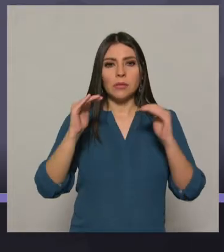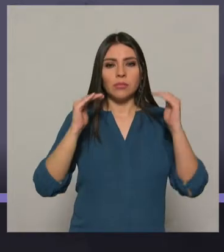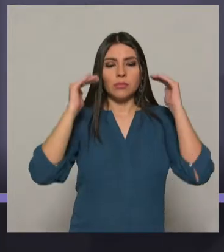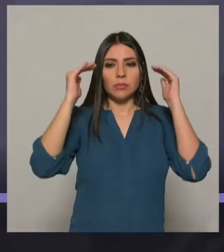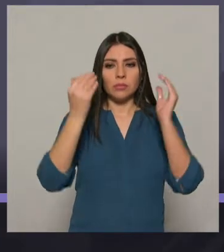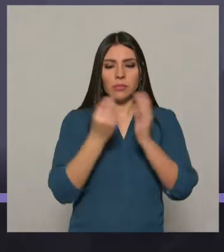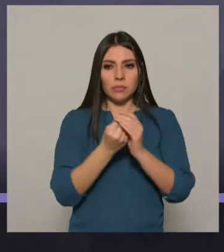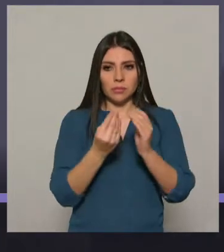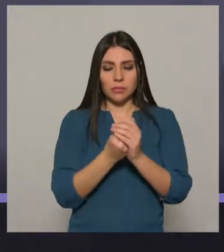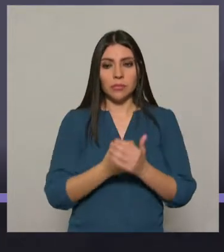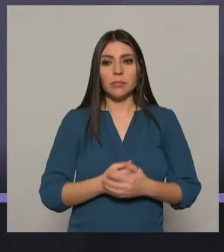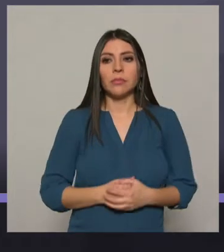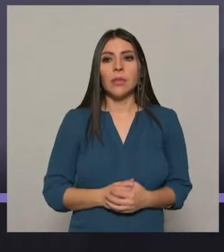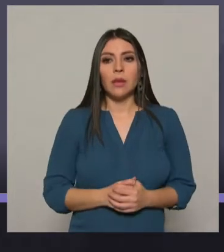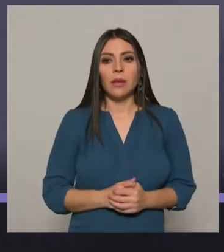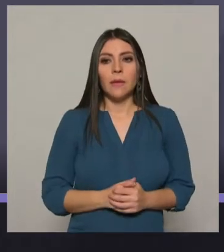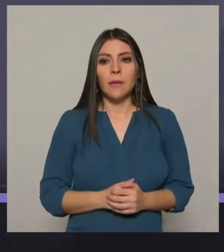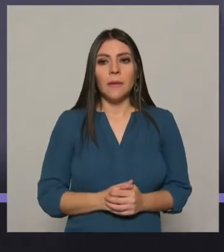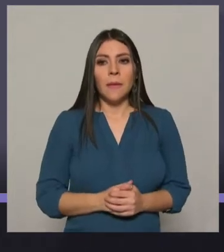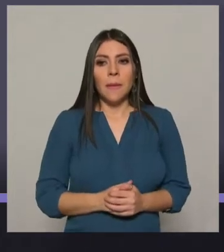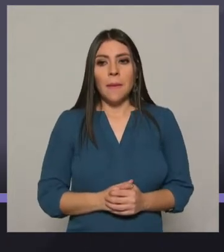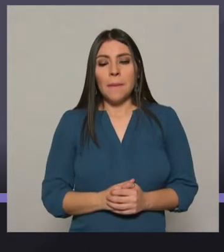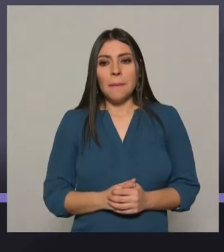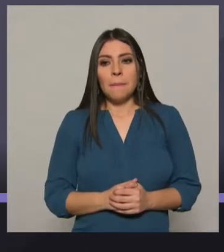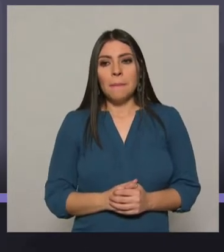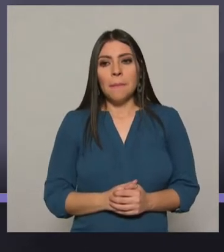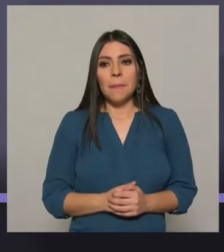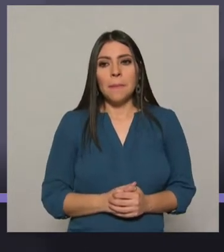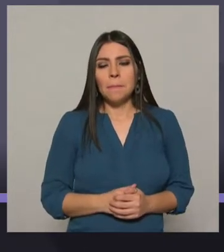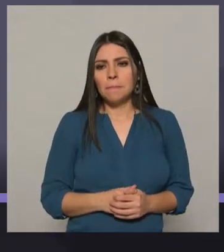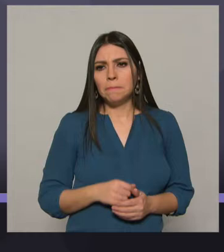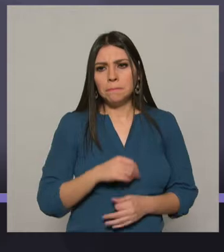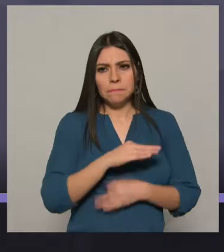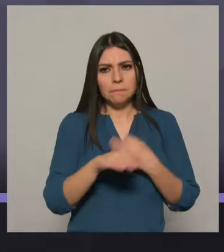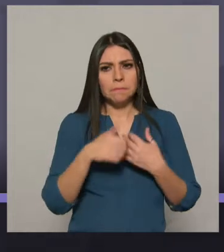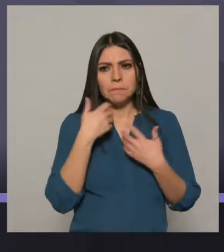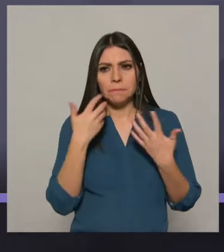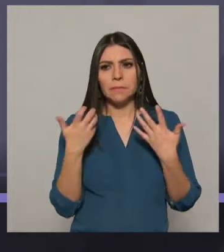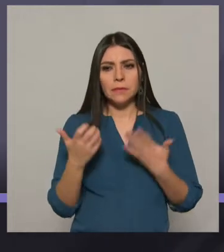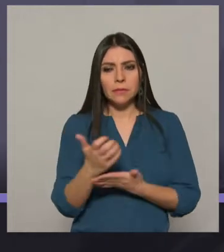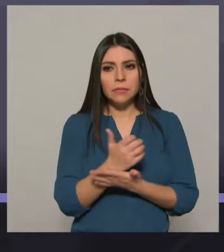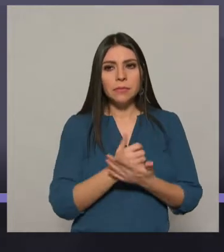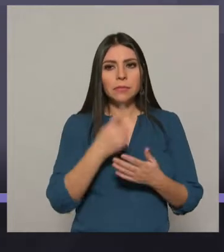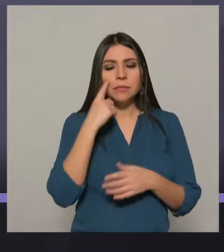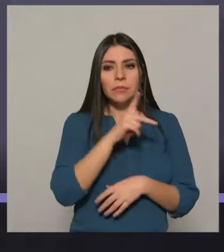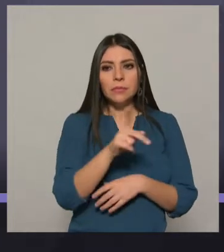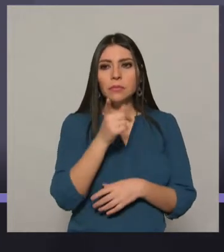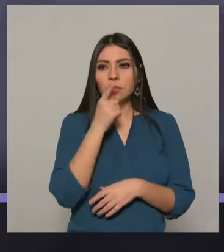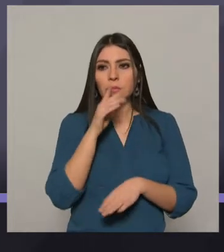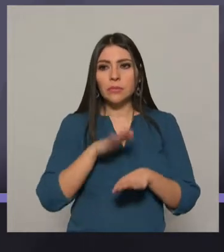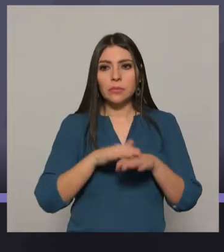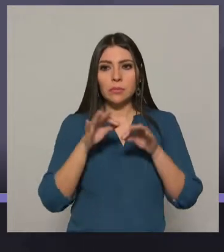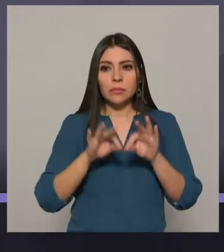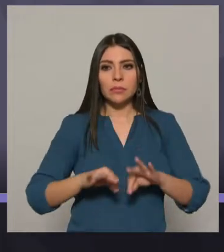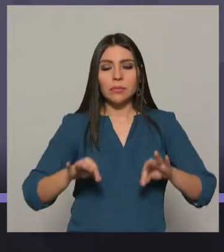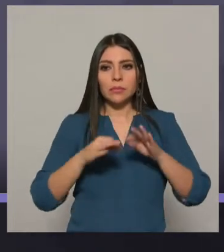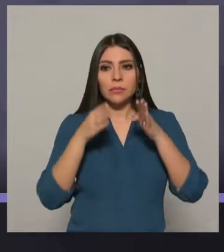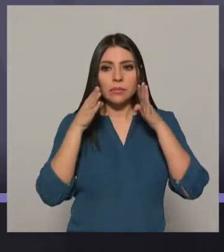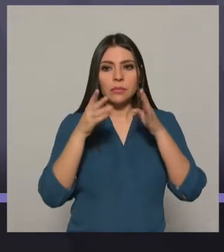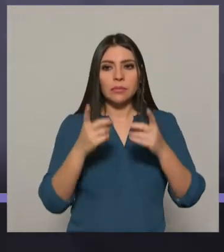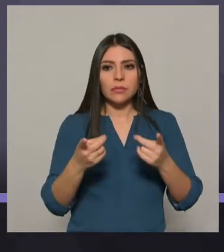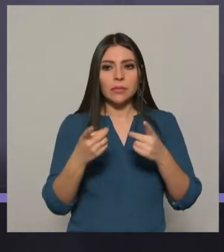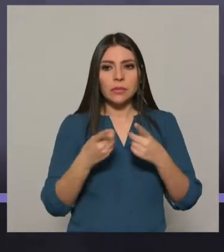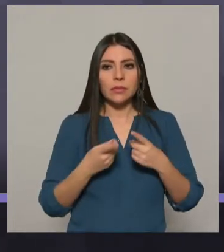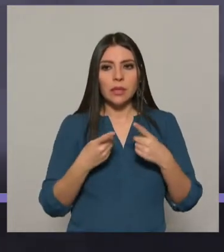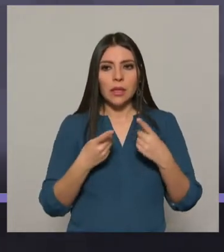Por supuesto que hay toda la voluntad y la intención de que los elementos de seguridad, que tienen como tarea prioritaria brindarnos